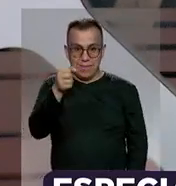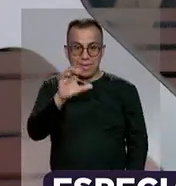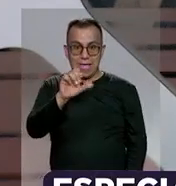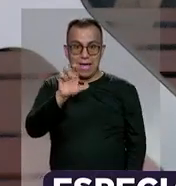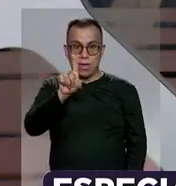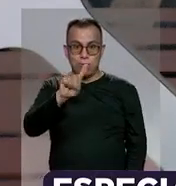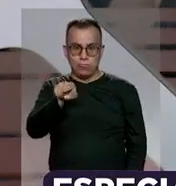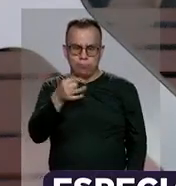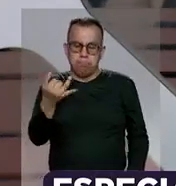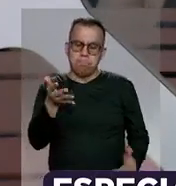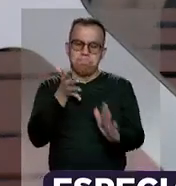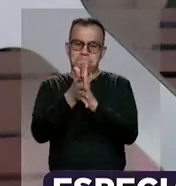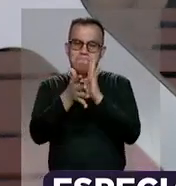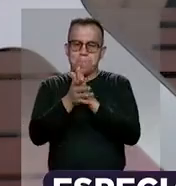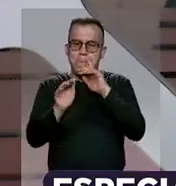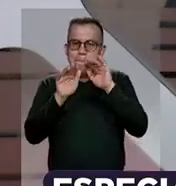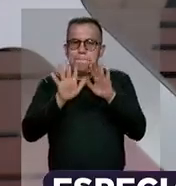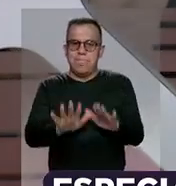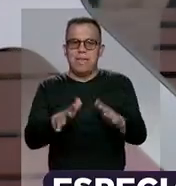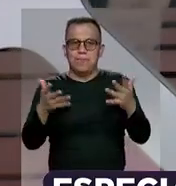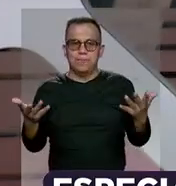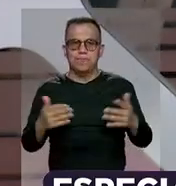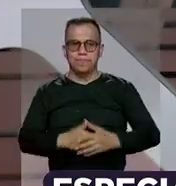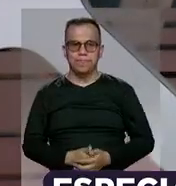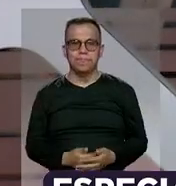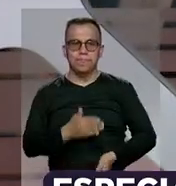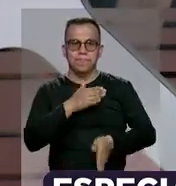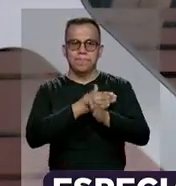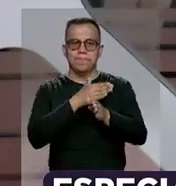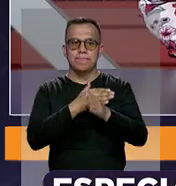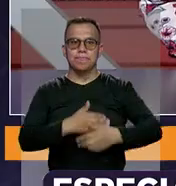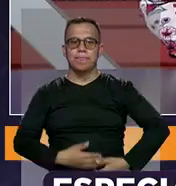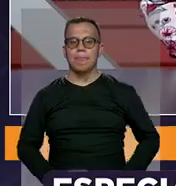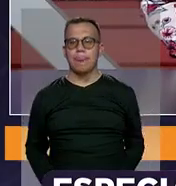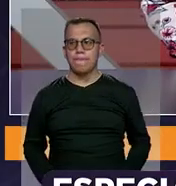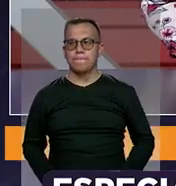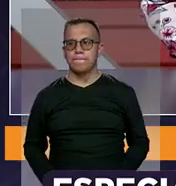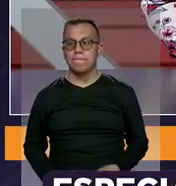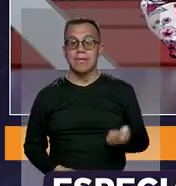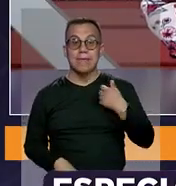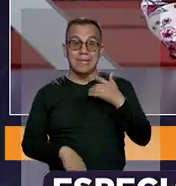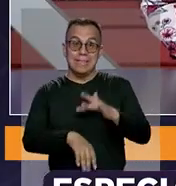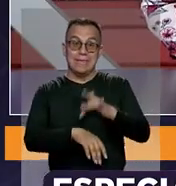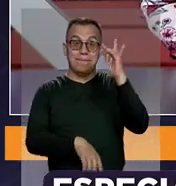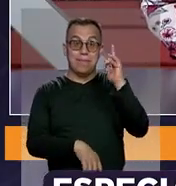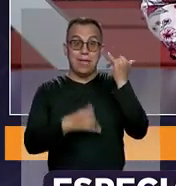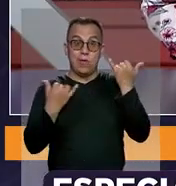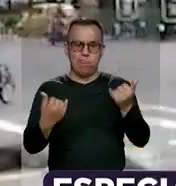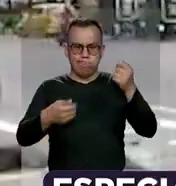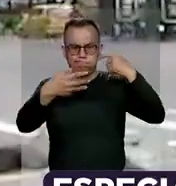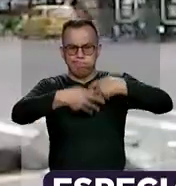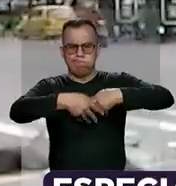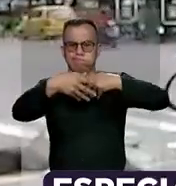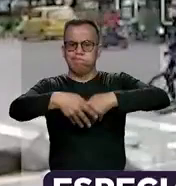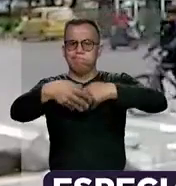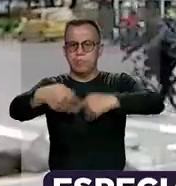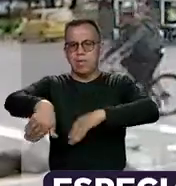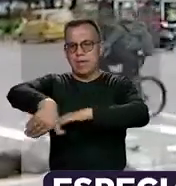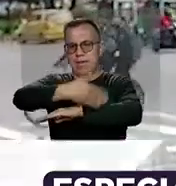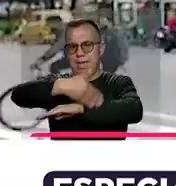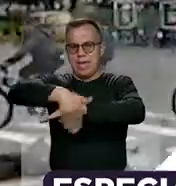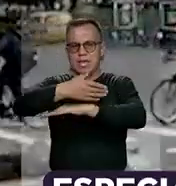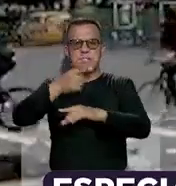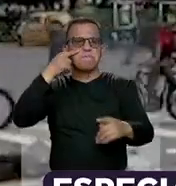las actividades del paro en esta localidad. Carlos, adelante. Muy tempranas horas, los manifestantes salieron a las calles